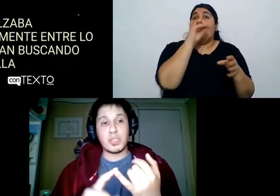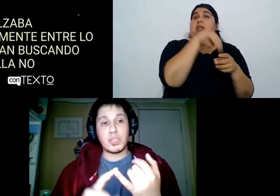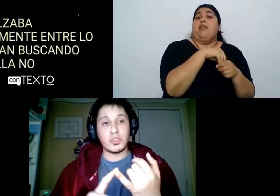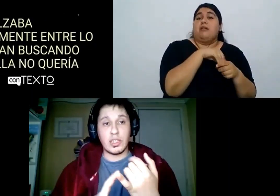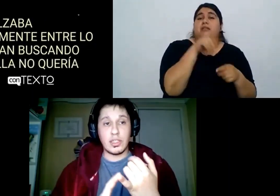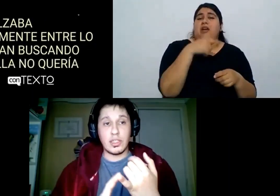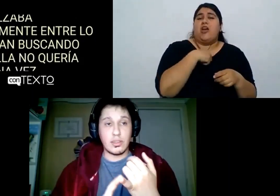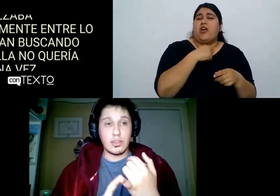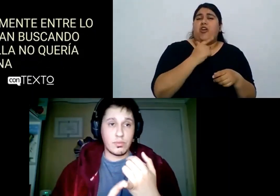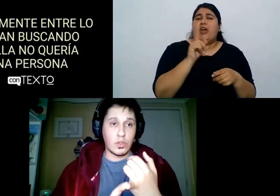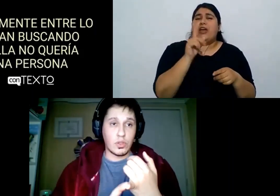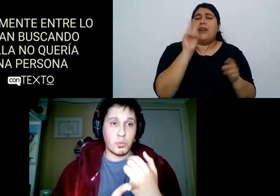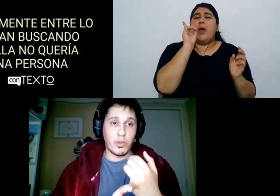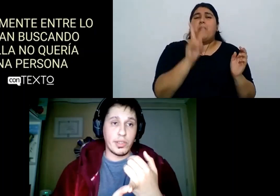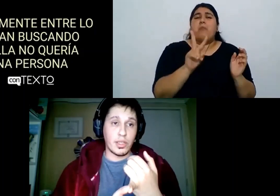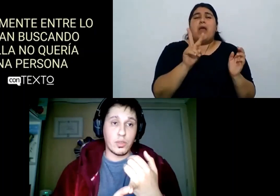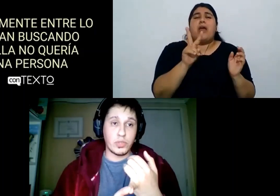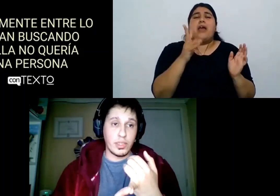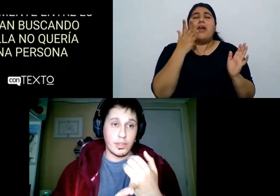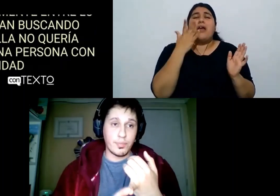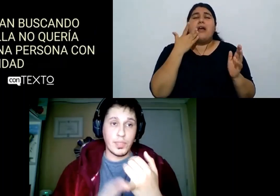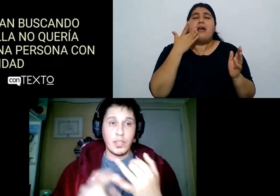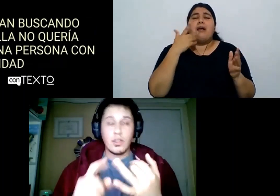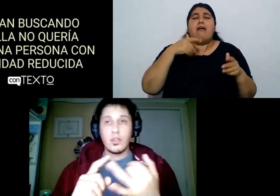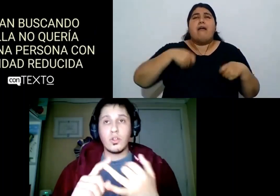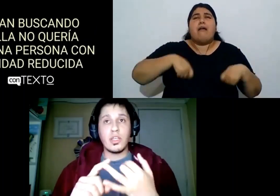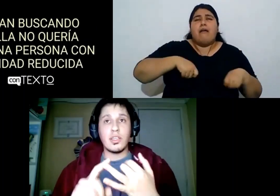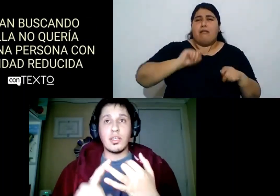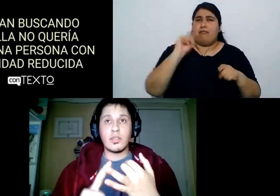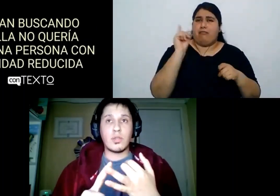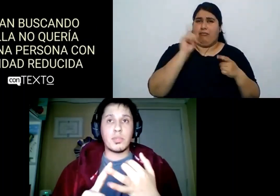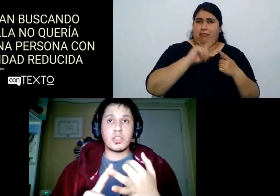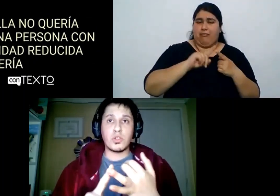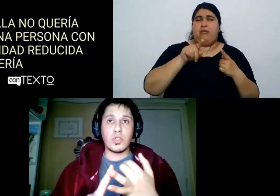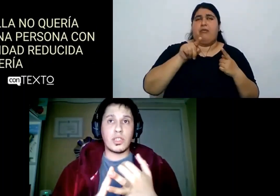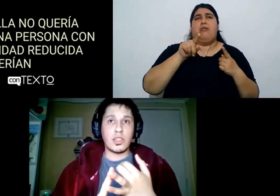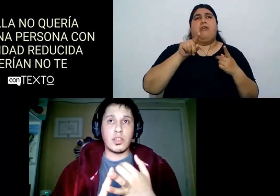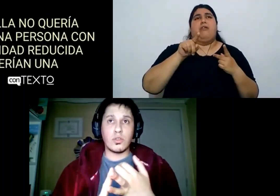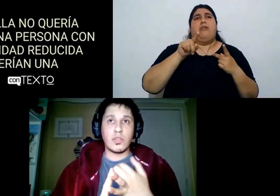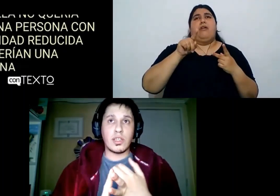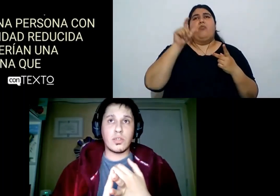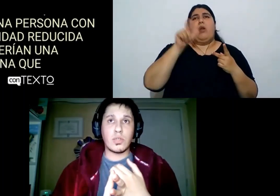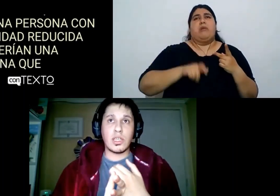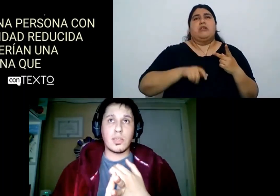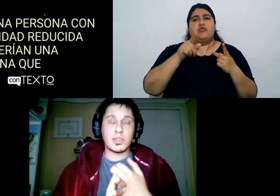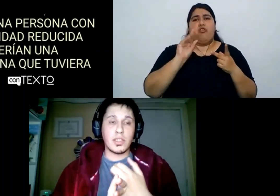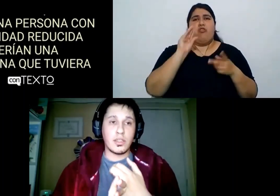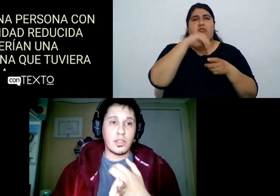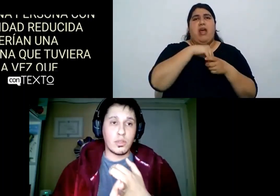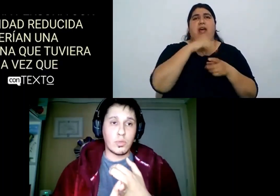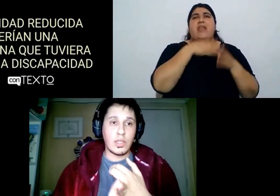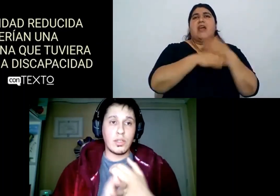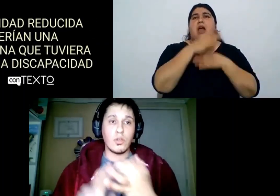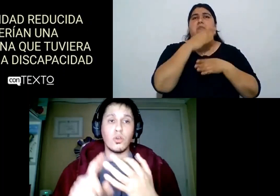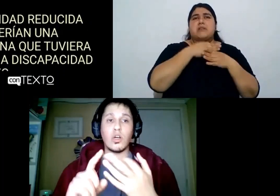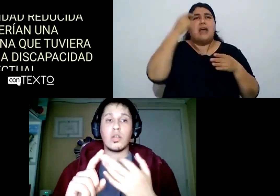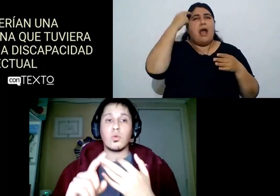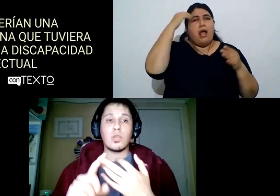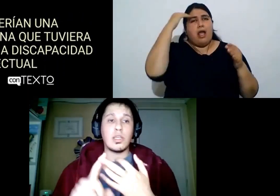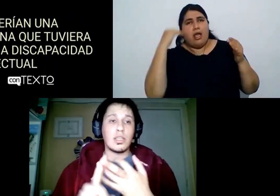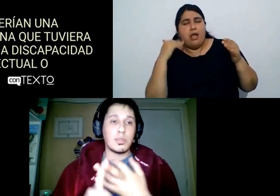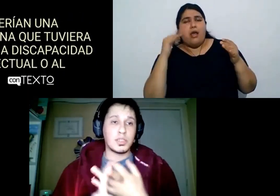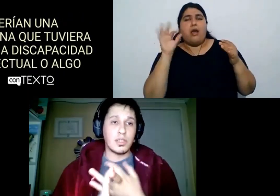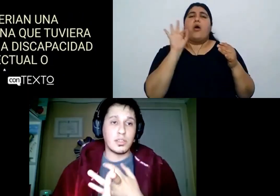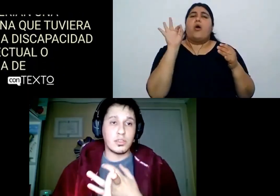una persona con movilidad reducida, no querían una persona que tuviera alguna discapacidad intelectual o